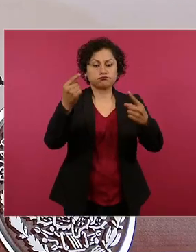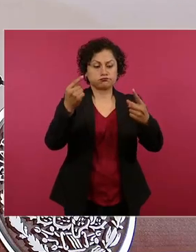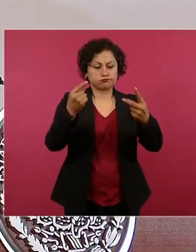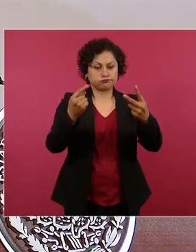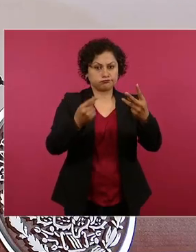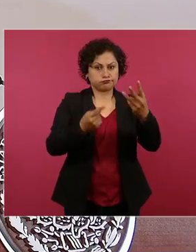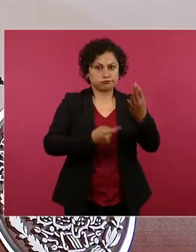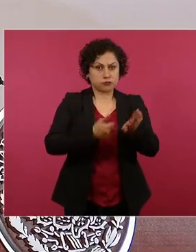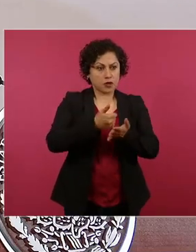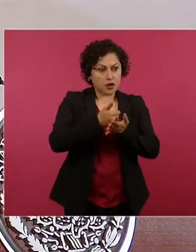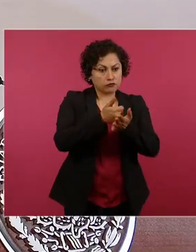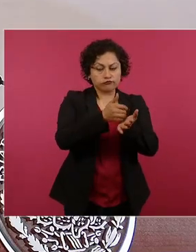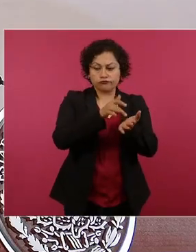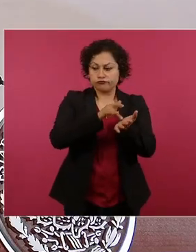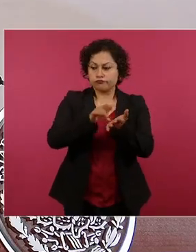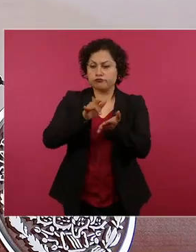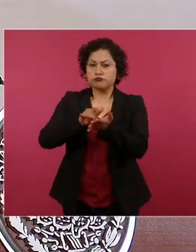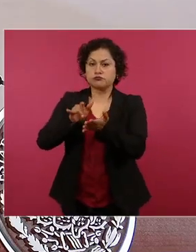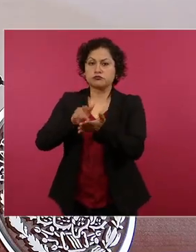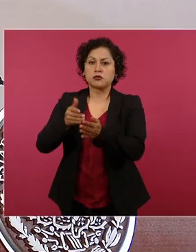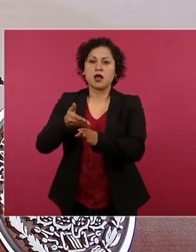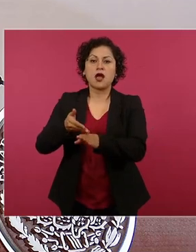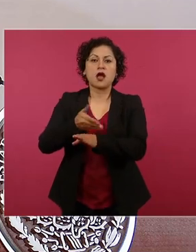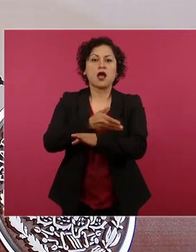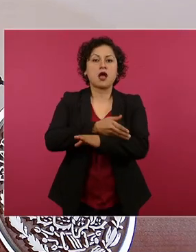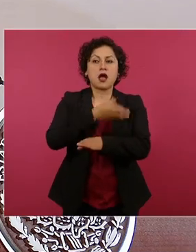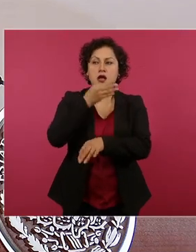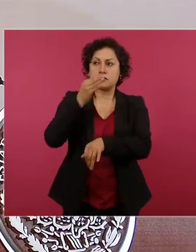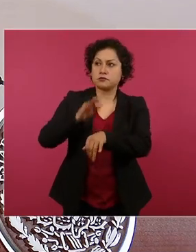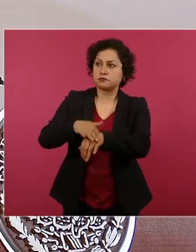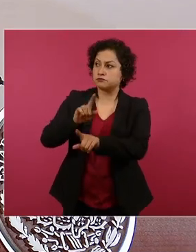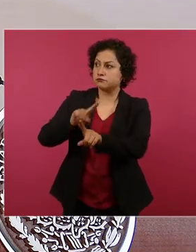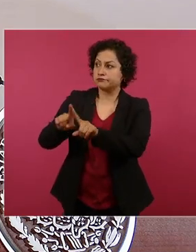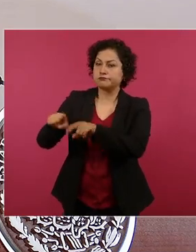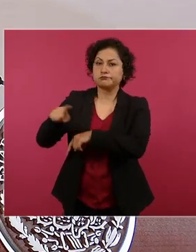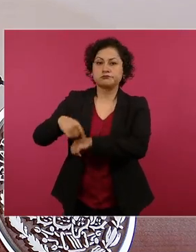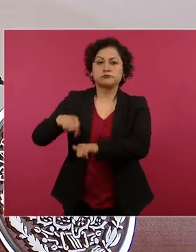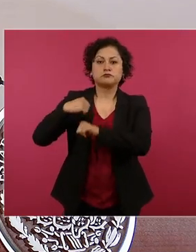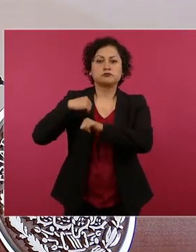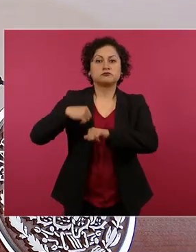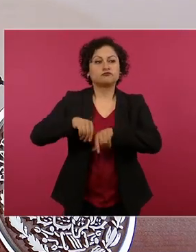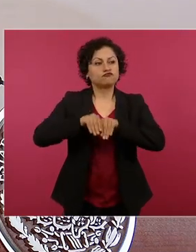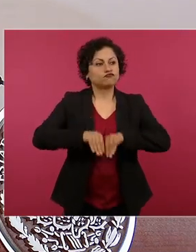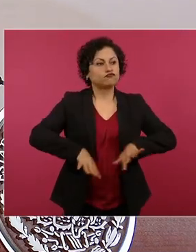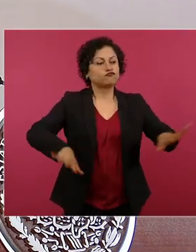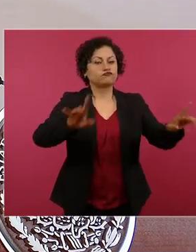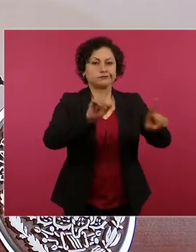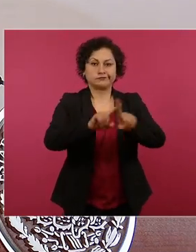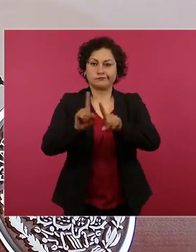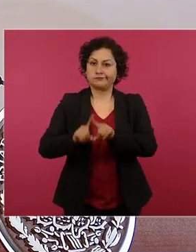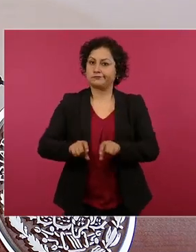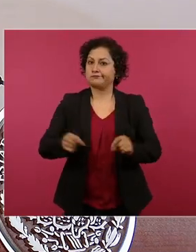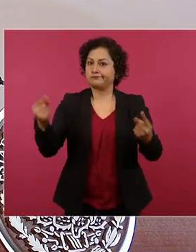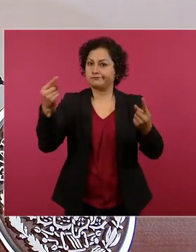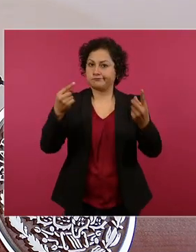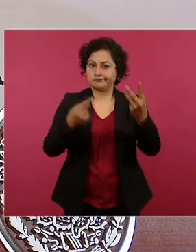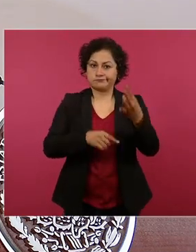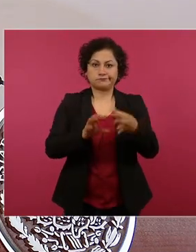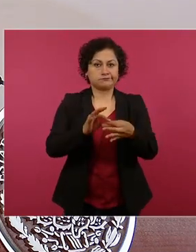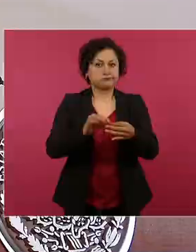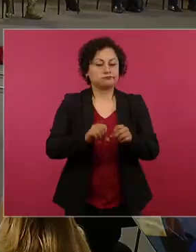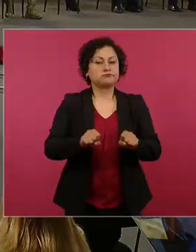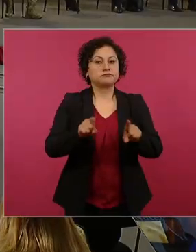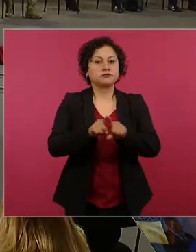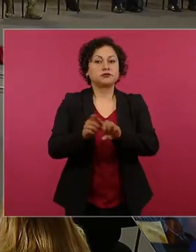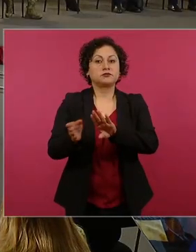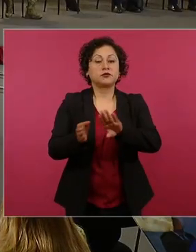difundidas ampliamente ante las autoridades y ante los medios y a la población en general. Para exponer los siguientes puntos, cedo la palabra